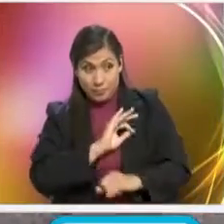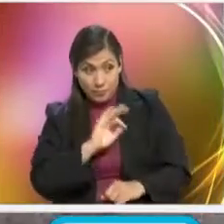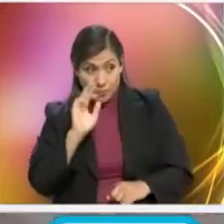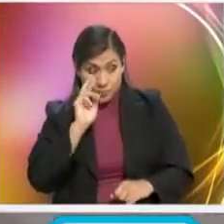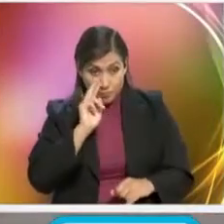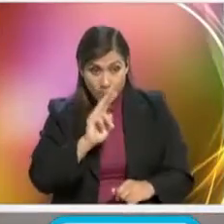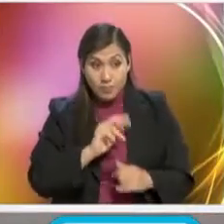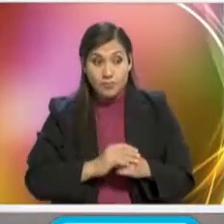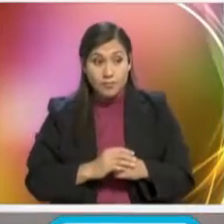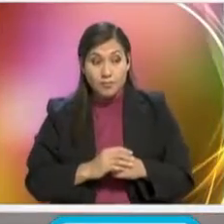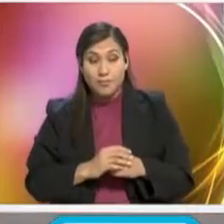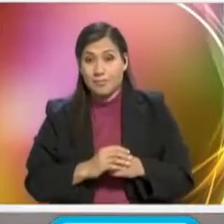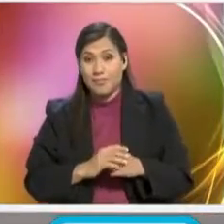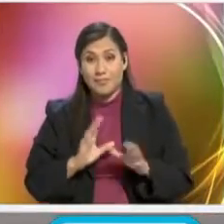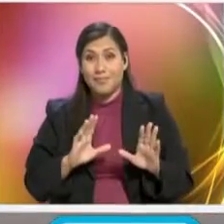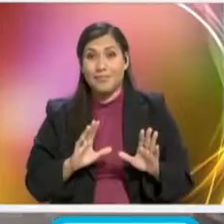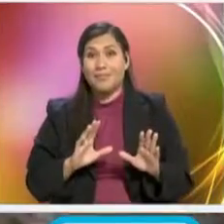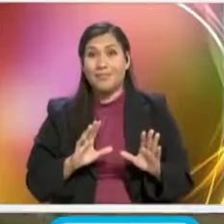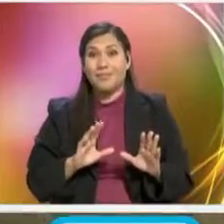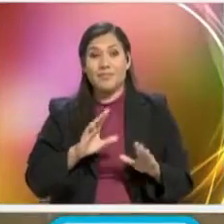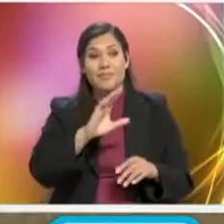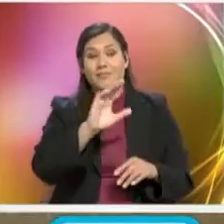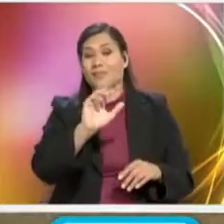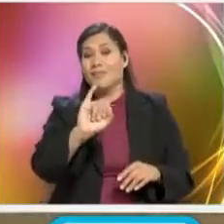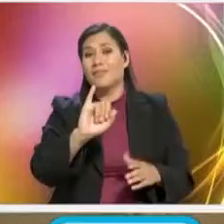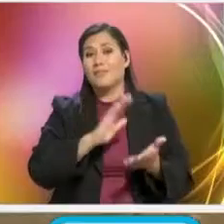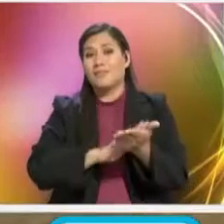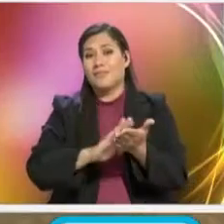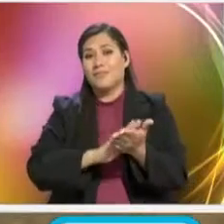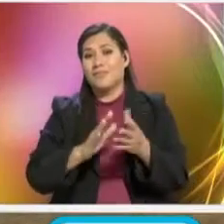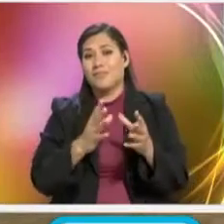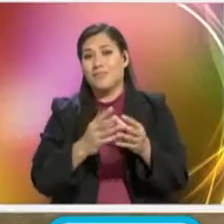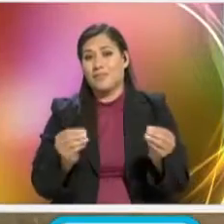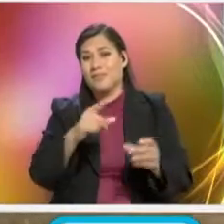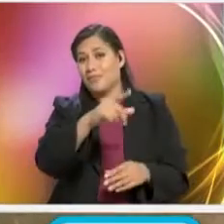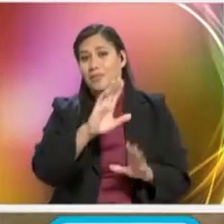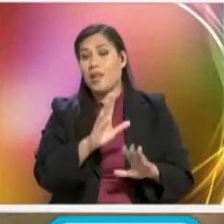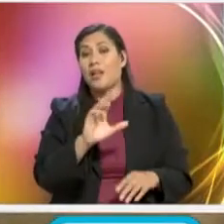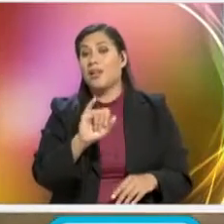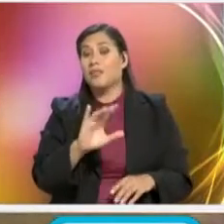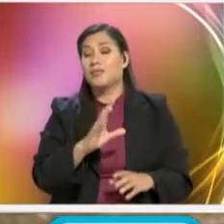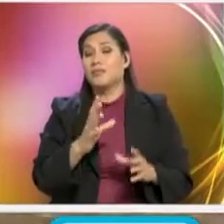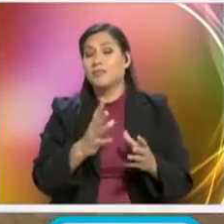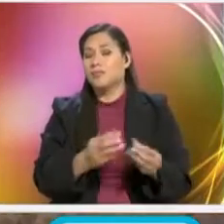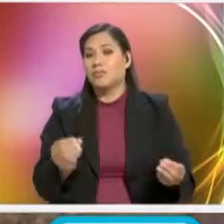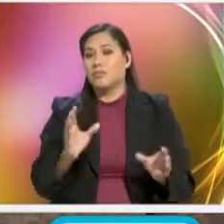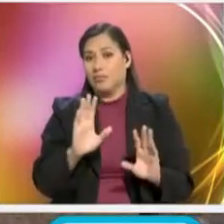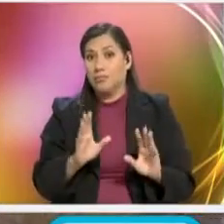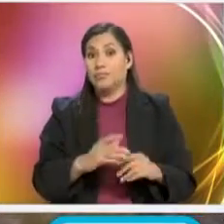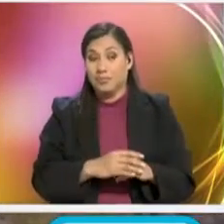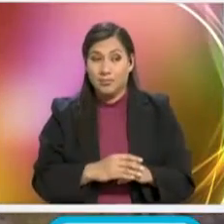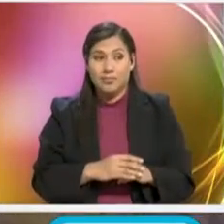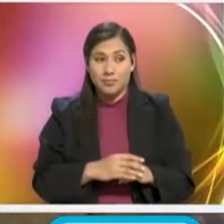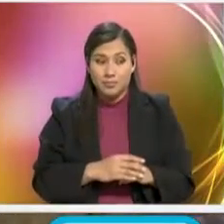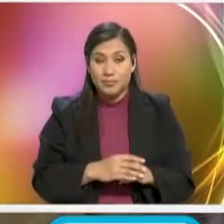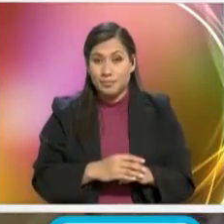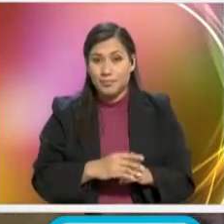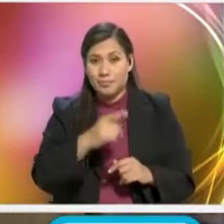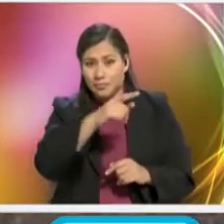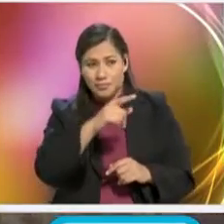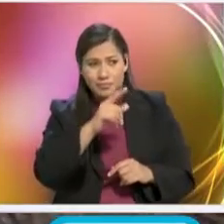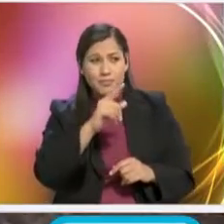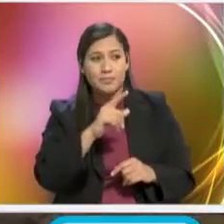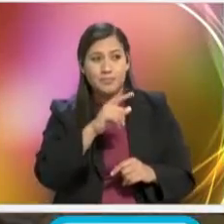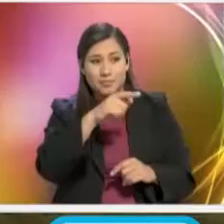porque estamos a nada de que ya no existan. Exactamente, ¿No? sí, los Y glaciares. así son lo de vamos las- a ver somos si de pocas seguimos, generaciones. si